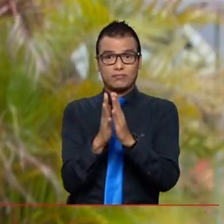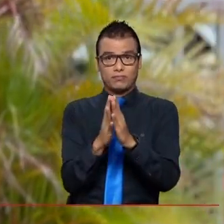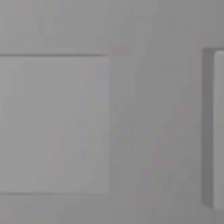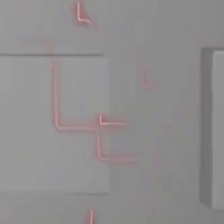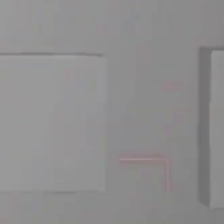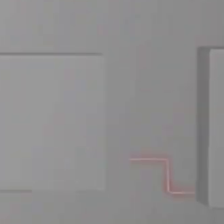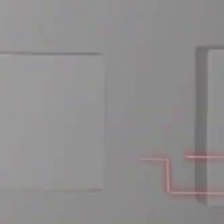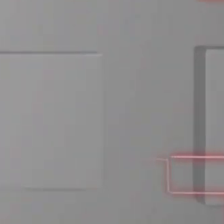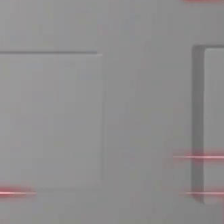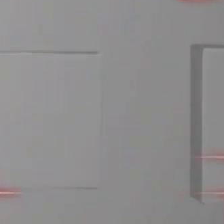Navarrete